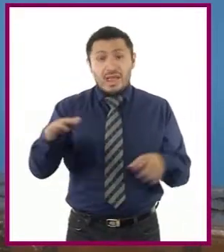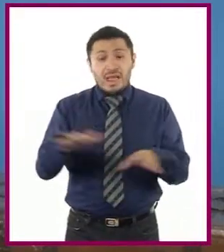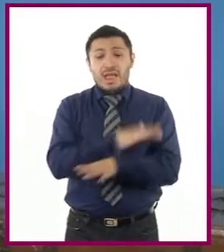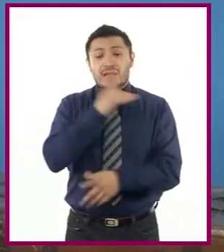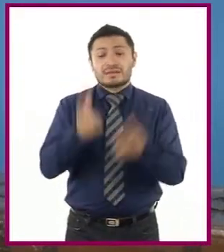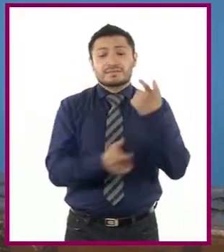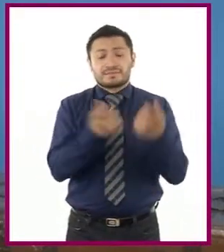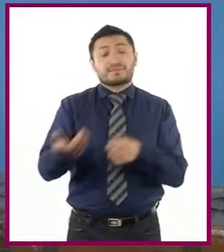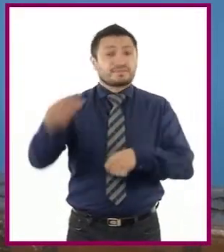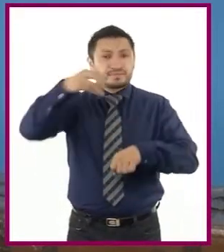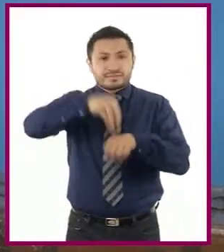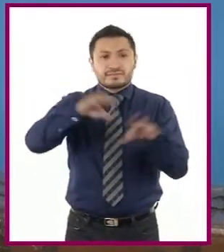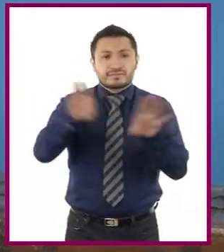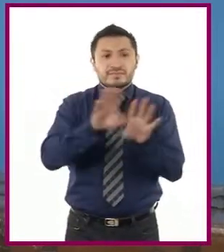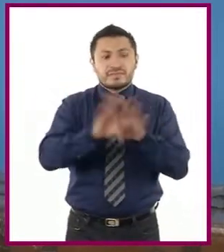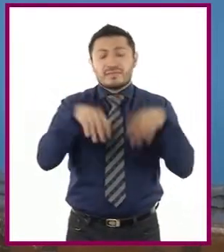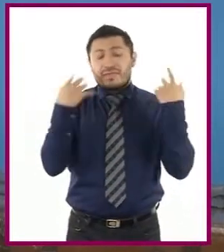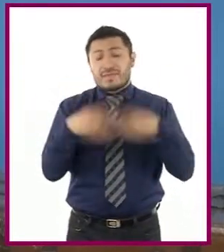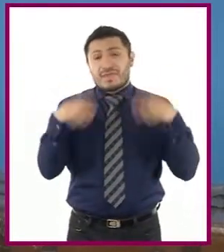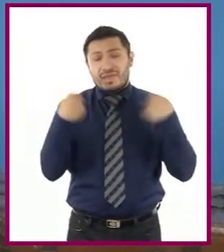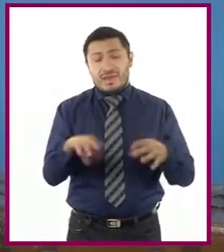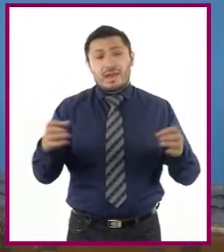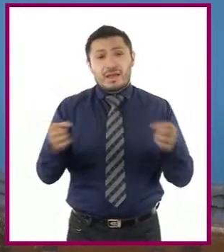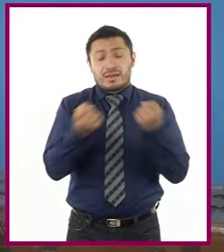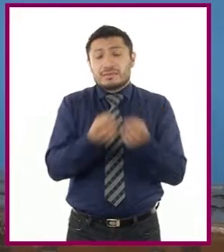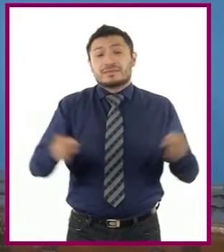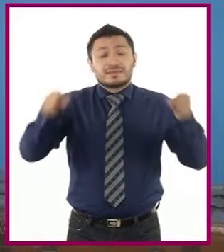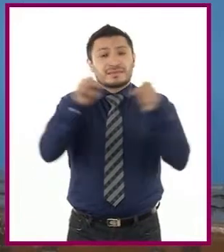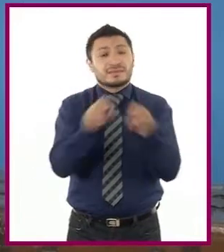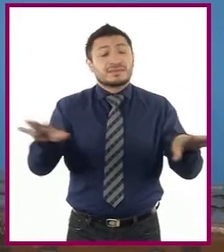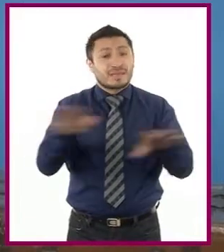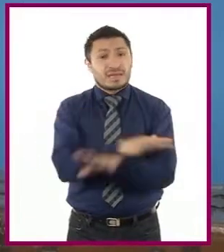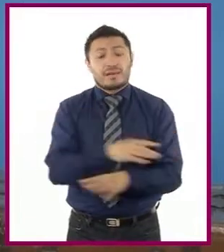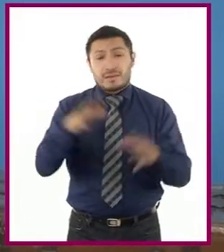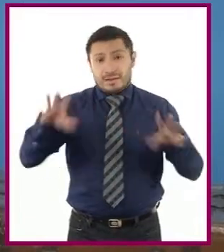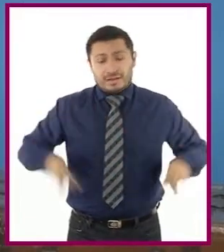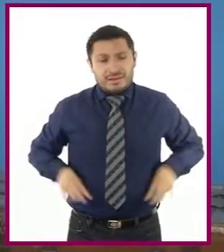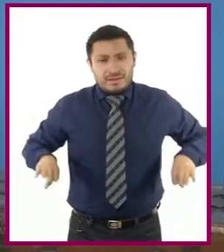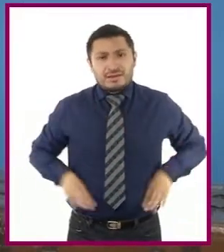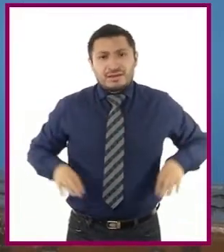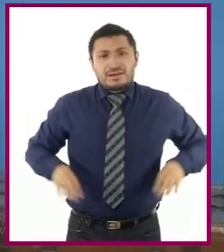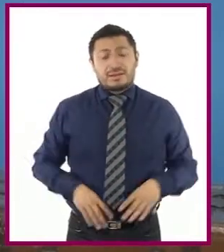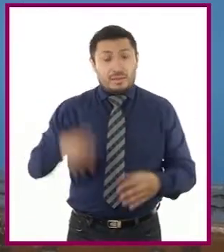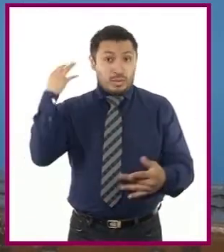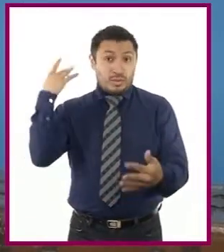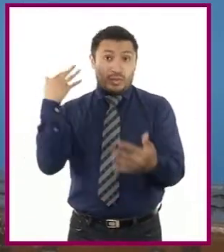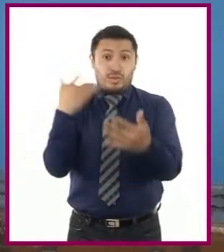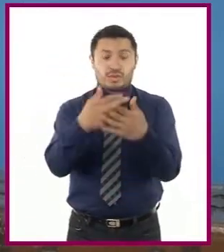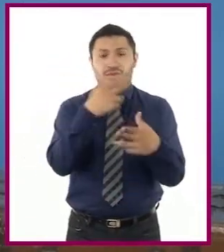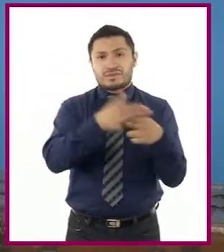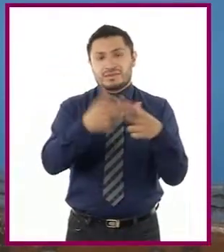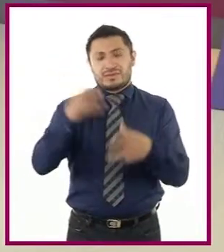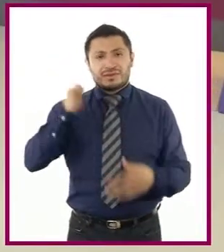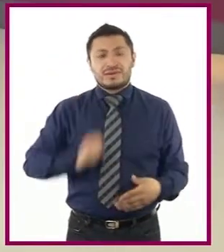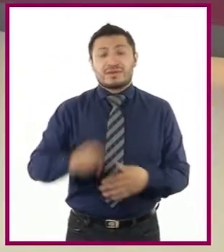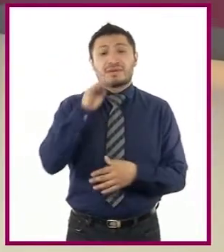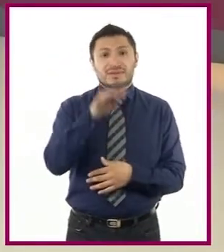que impusieron afectaron profundamente a la sociedad, dándole características que durarían incluso hasta el siglo